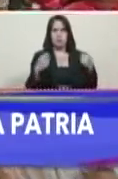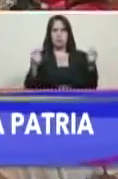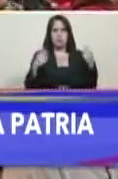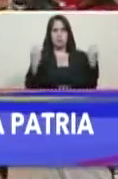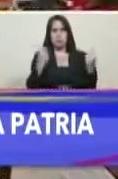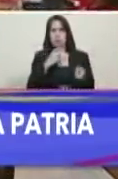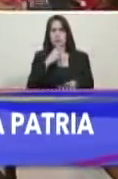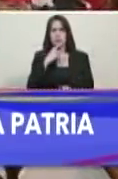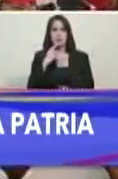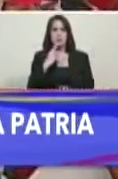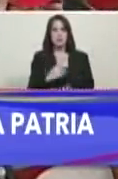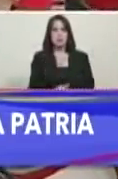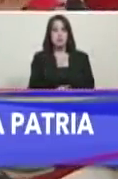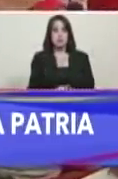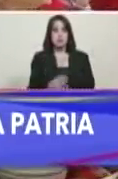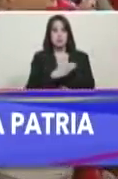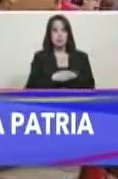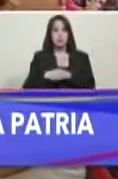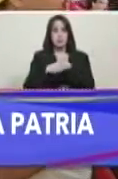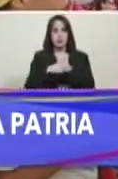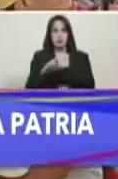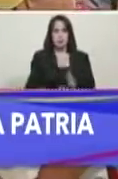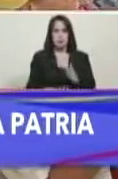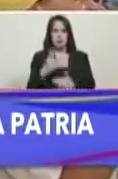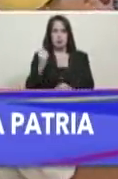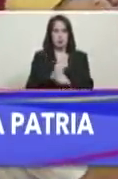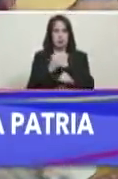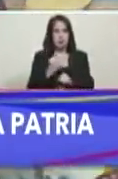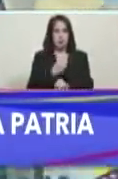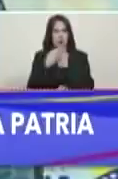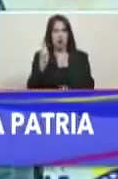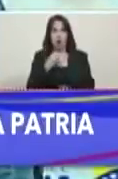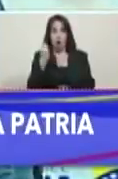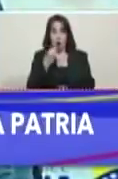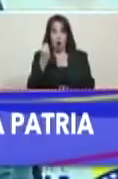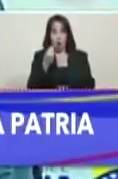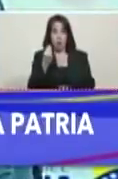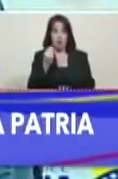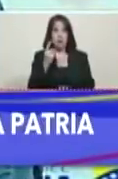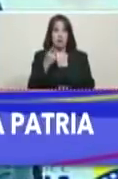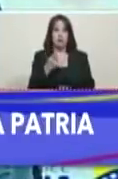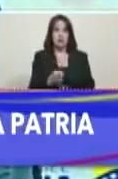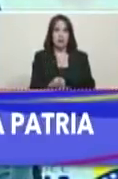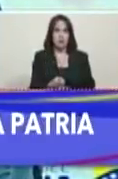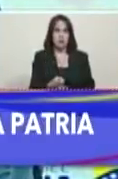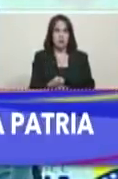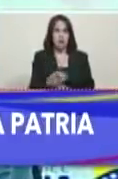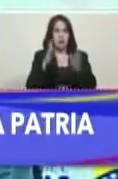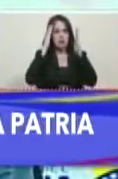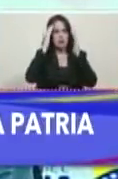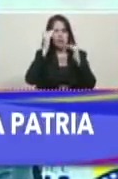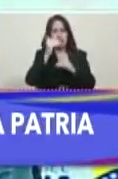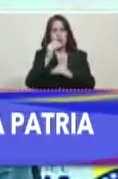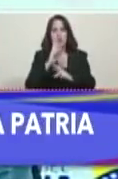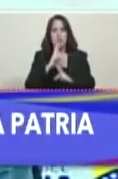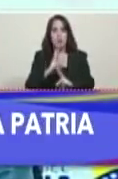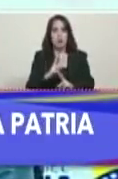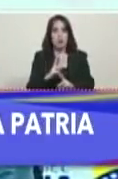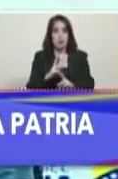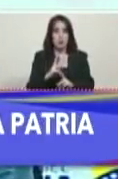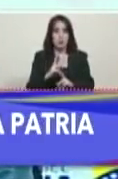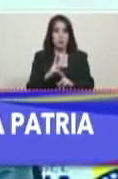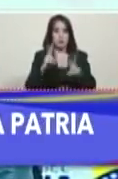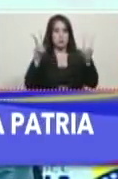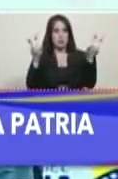La misión Chamba Juvenil debe tener su epicentro en darle respuesta al